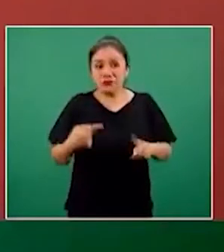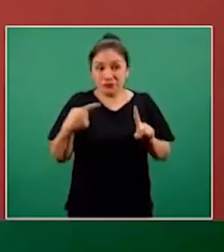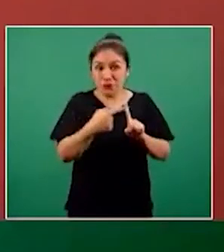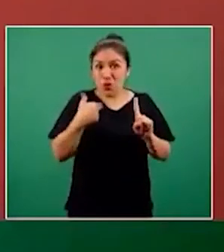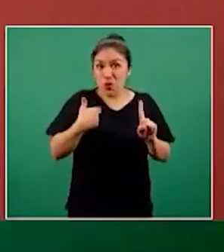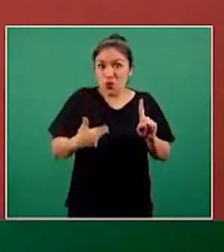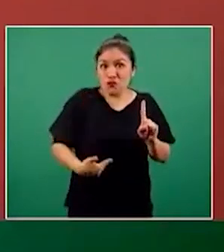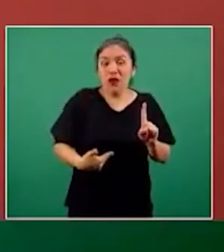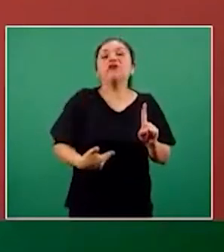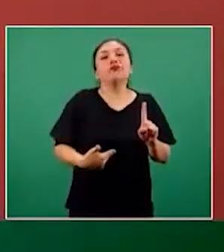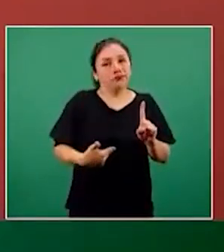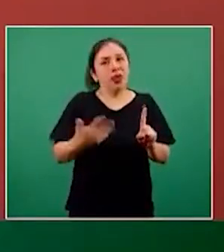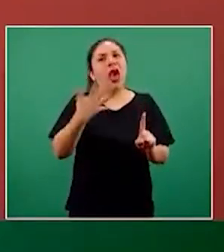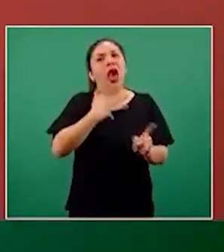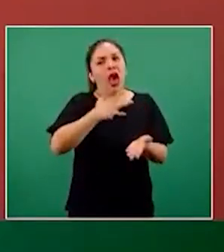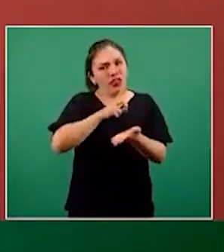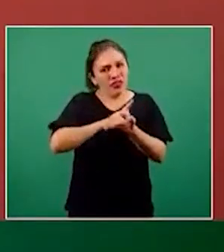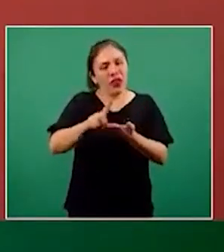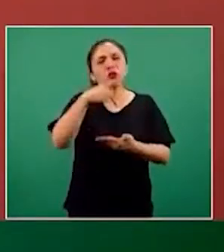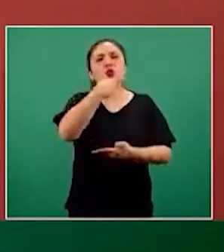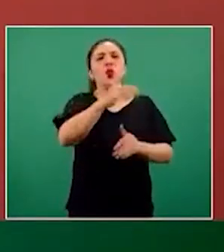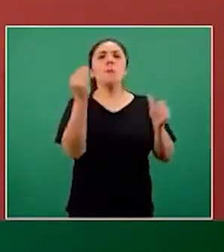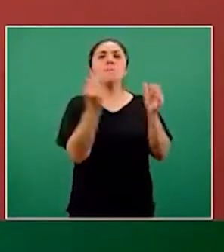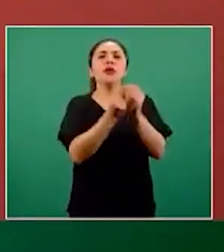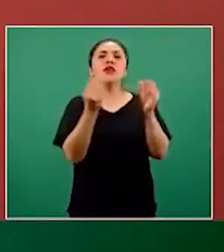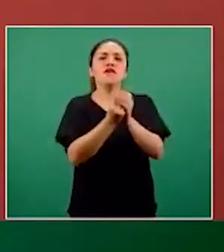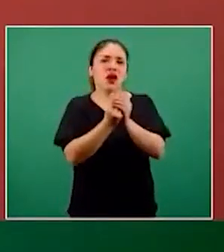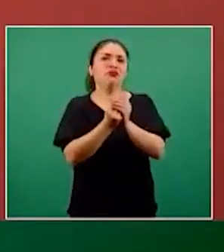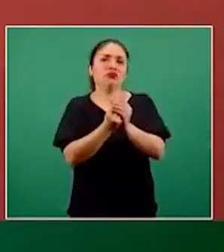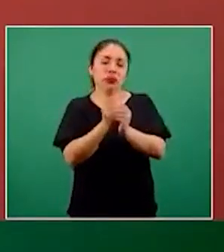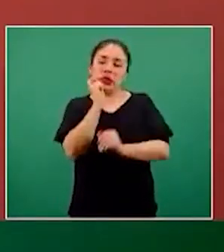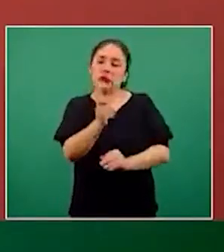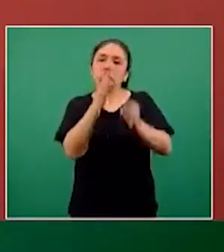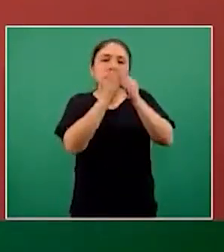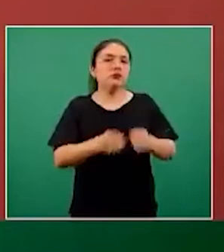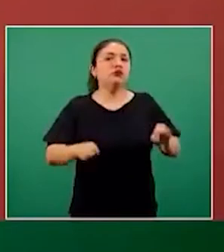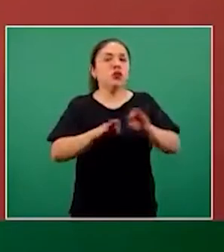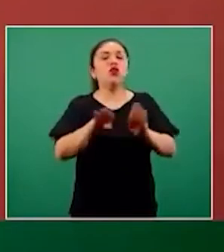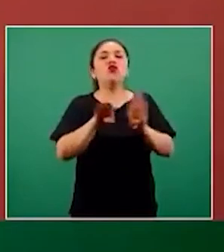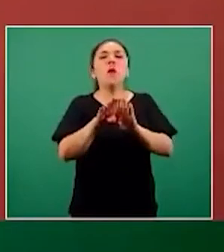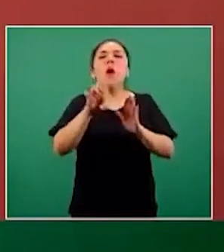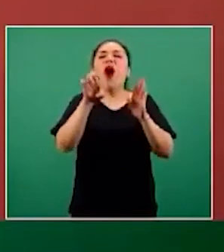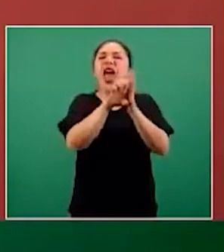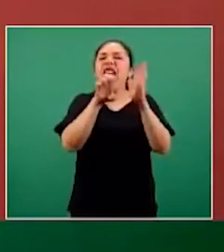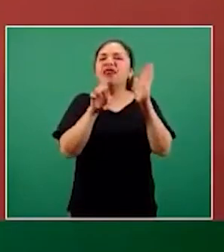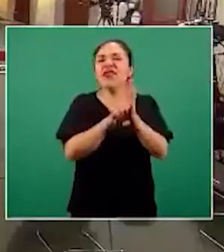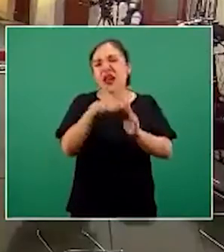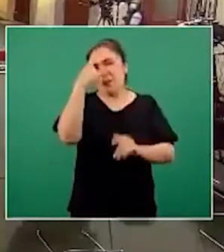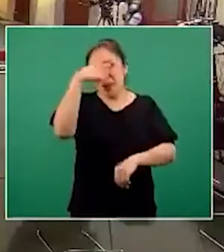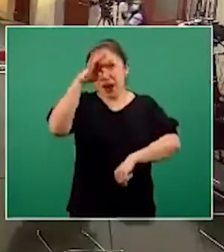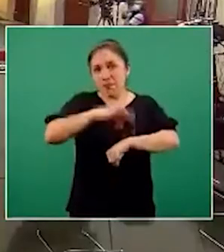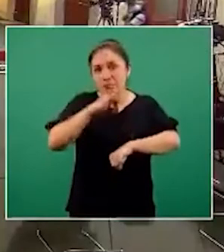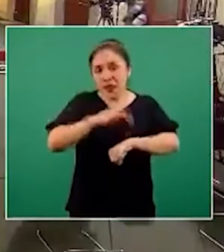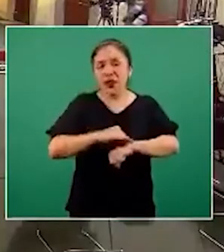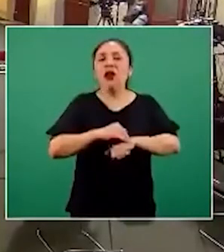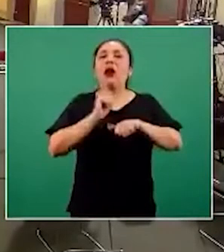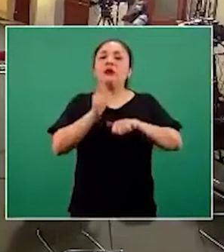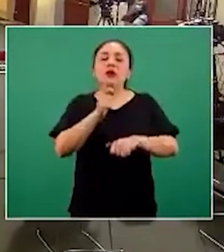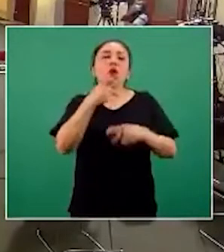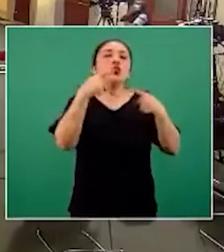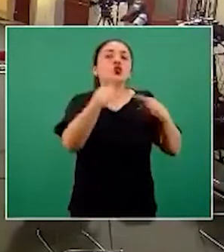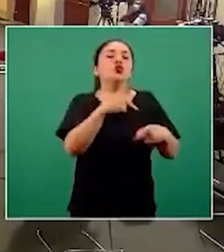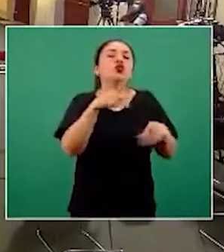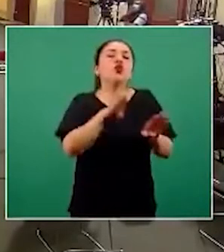humano tiene todo el derecho a la privacidad. Es un principio fundamental de la ética médica el conservar la